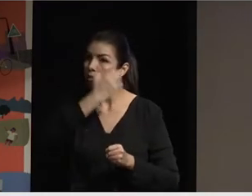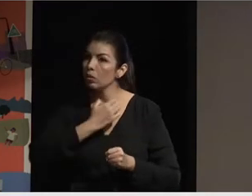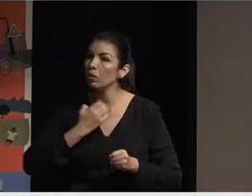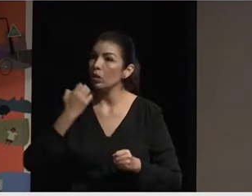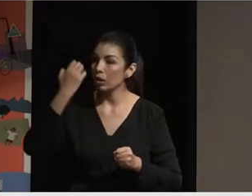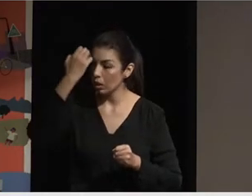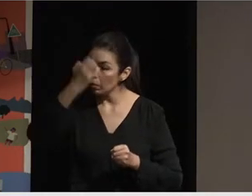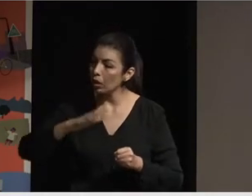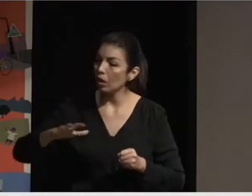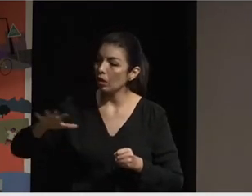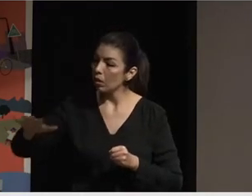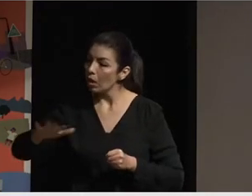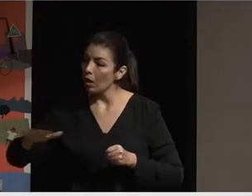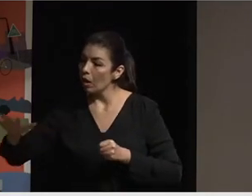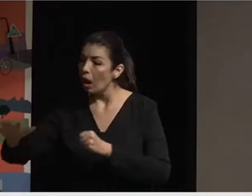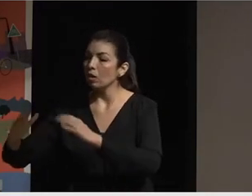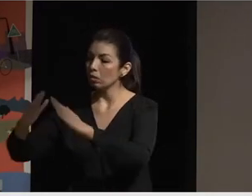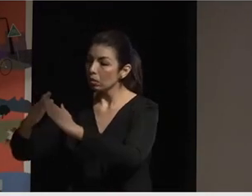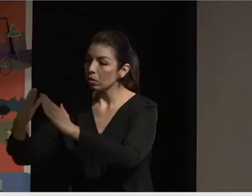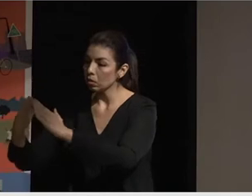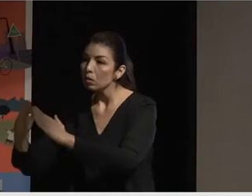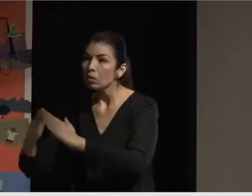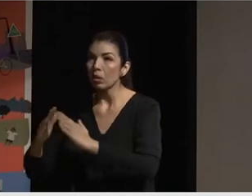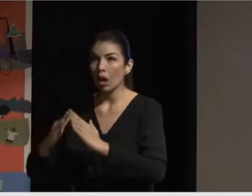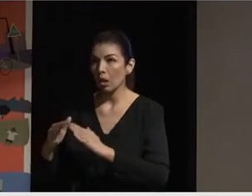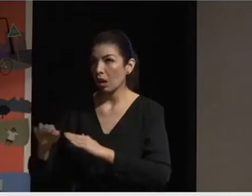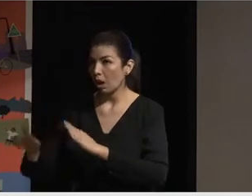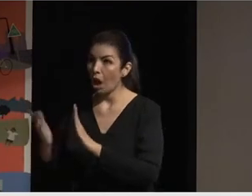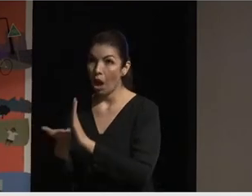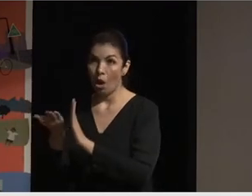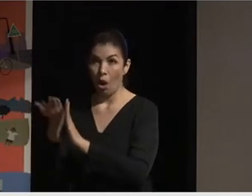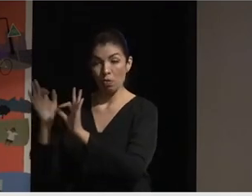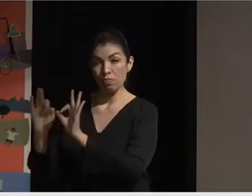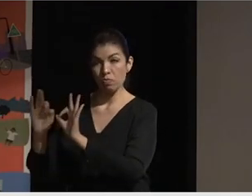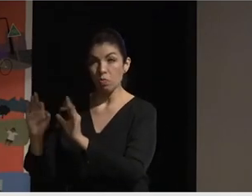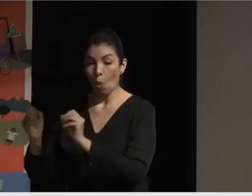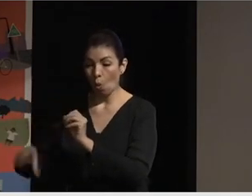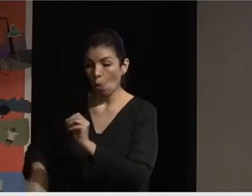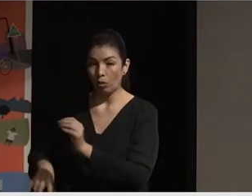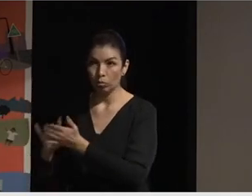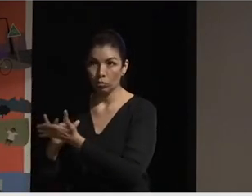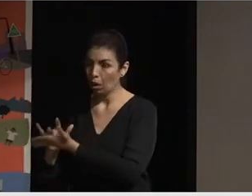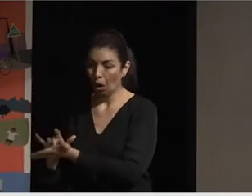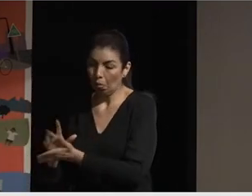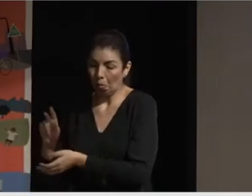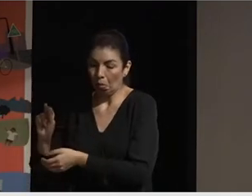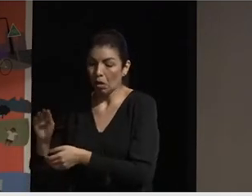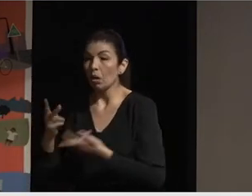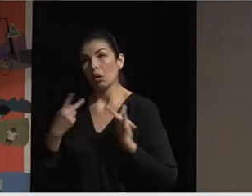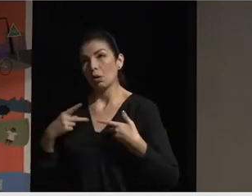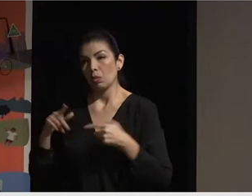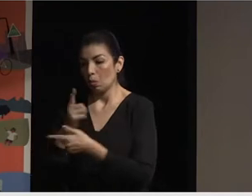tengo la suerte de conocer aquí el área de Nuevo León, sino también México y algunos otros países latinoamericanos. Soy parte de una organización